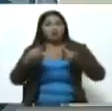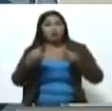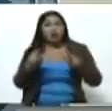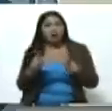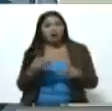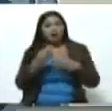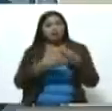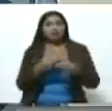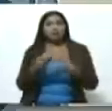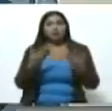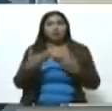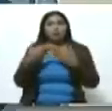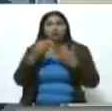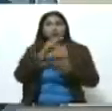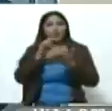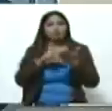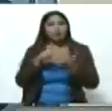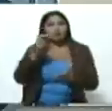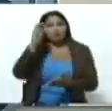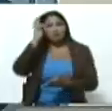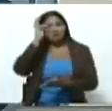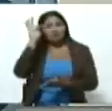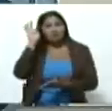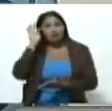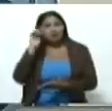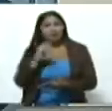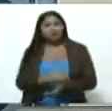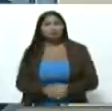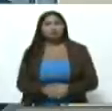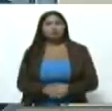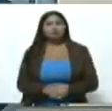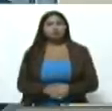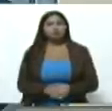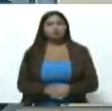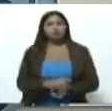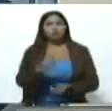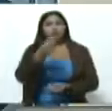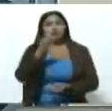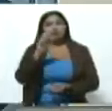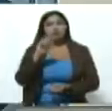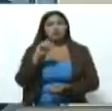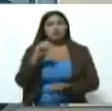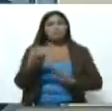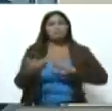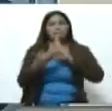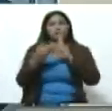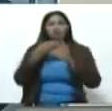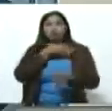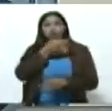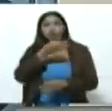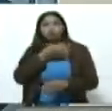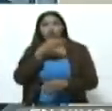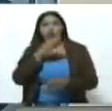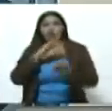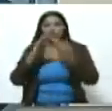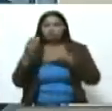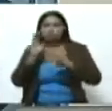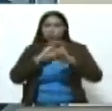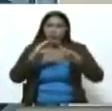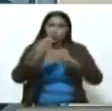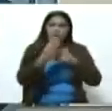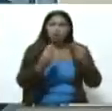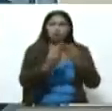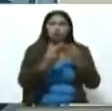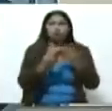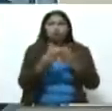sede, la Escuela Nacional de Fiscales, llamada Génesis e Impacto Sociocultural del Delito, con la presencia de